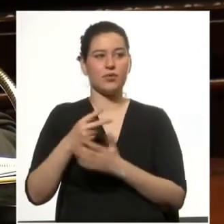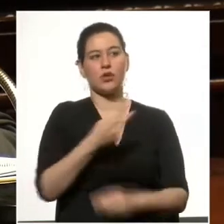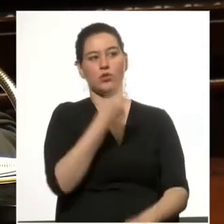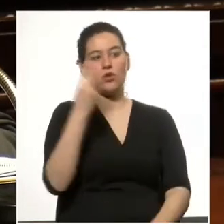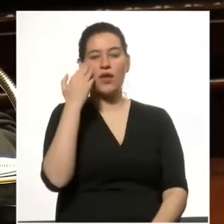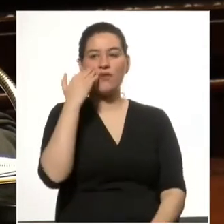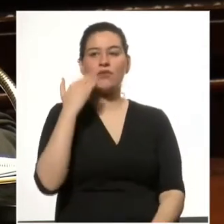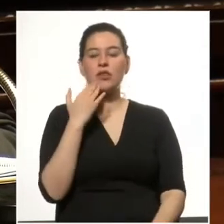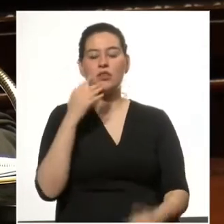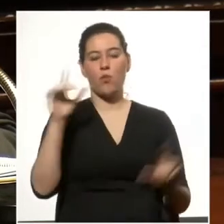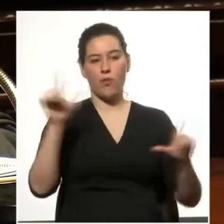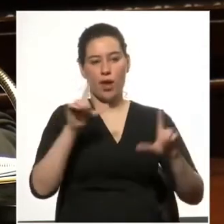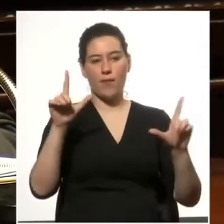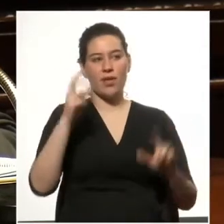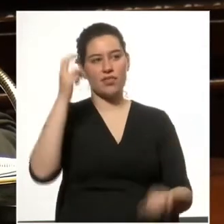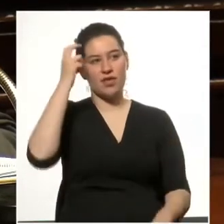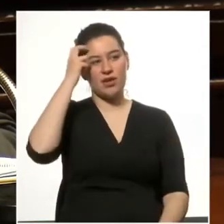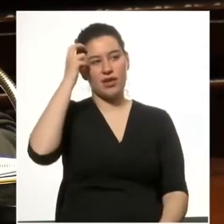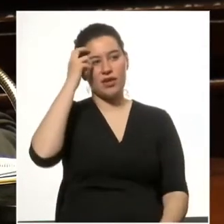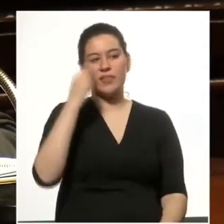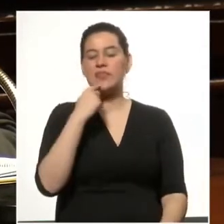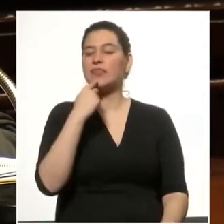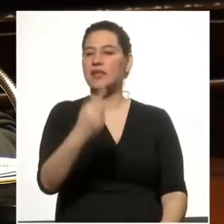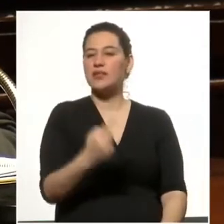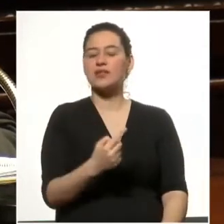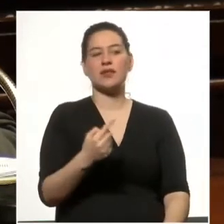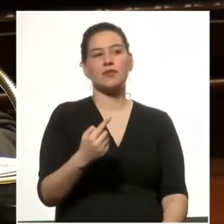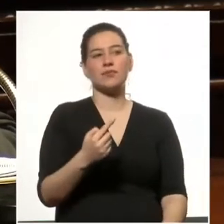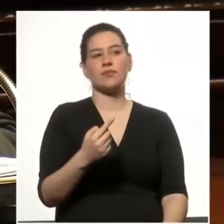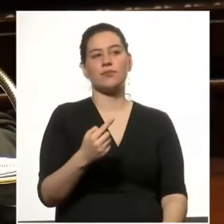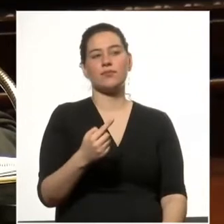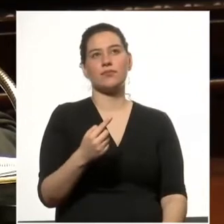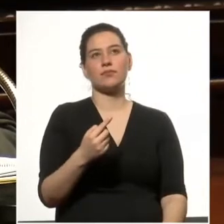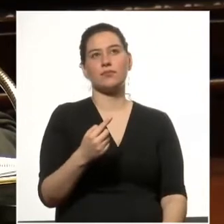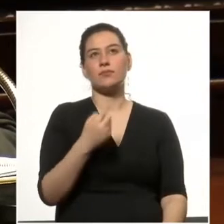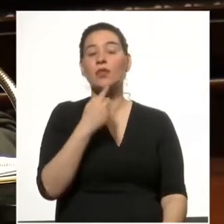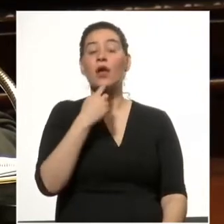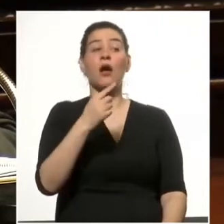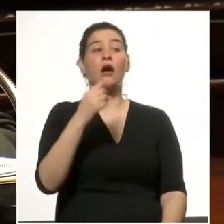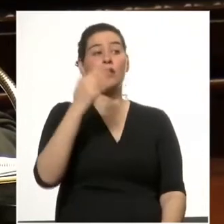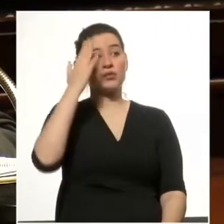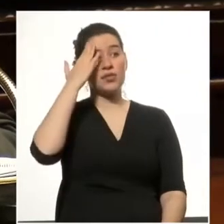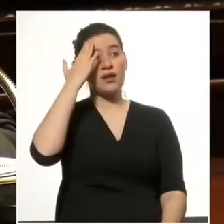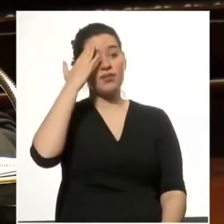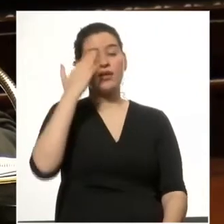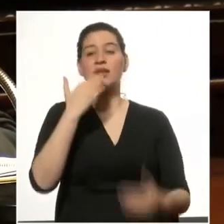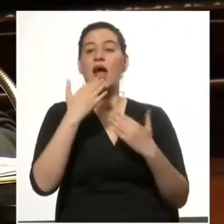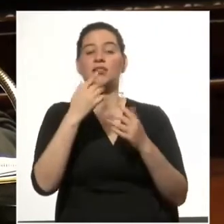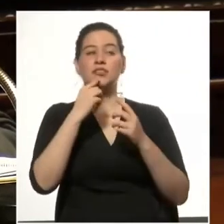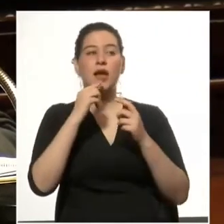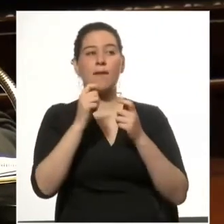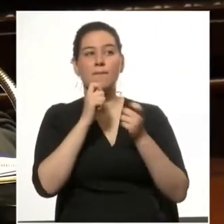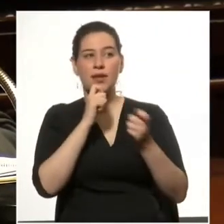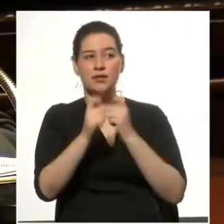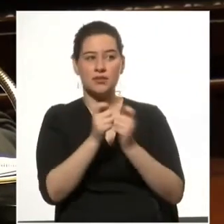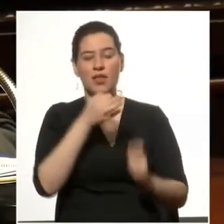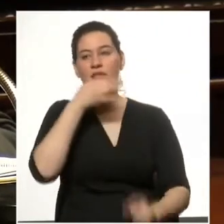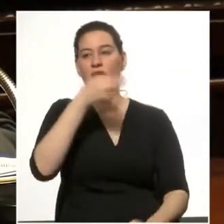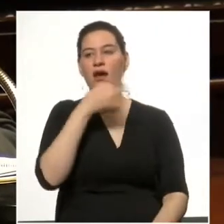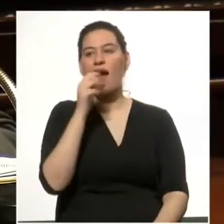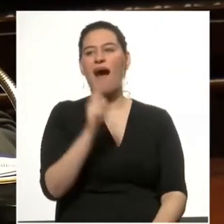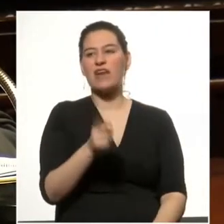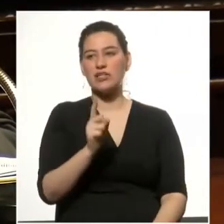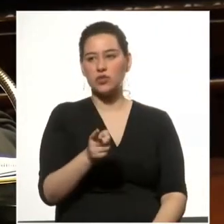en un programa televisivo, Tabaré Vázquez dice que se había enterado por la prensa de las declaraciones de